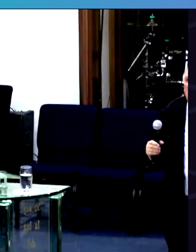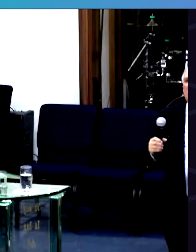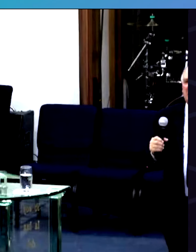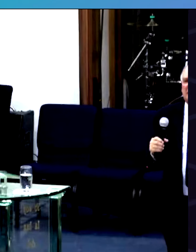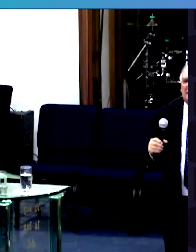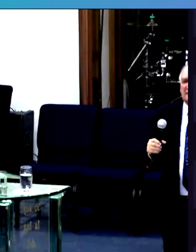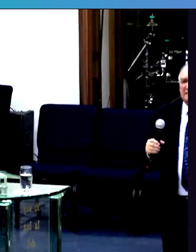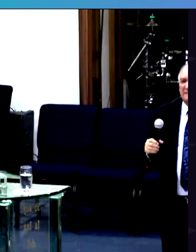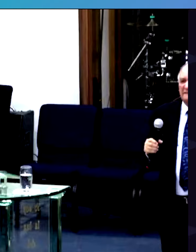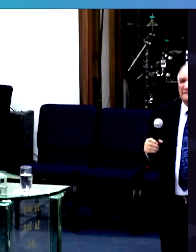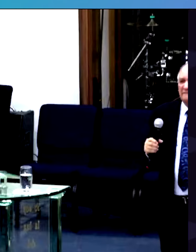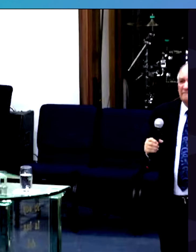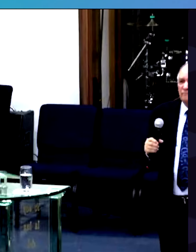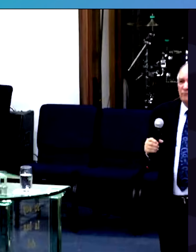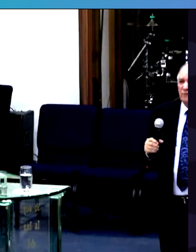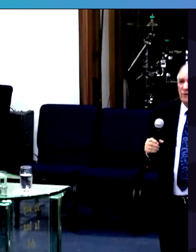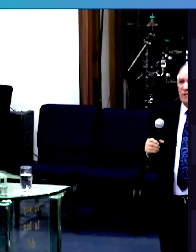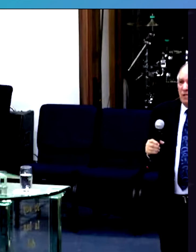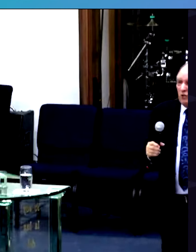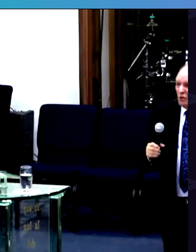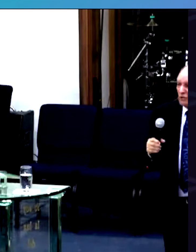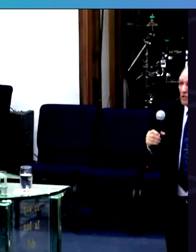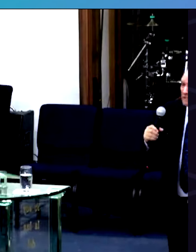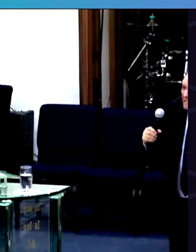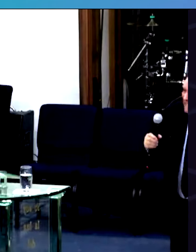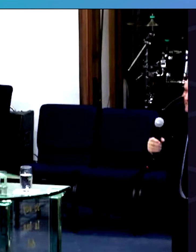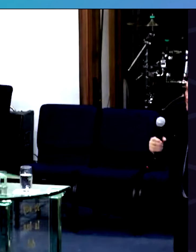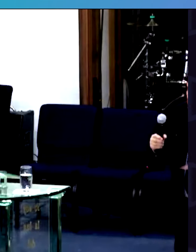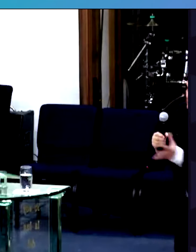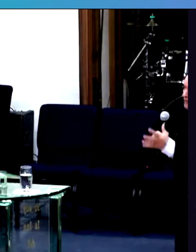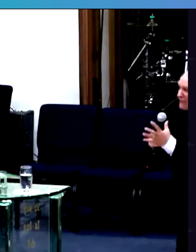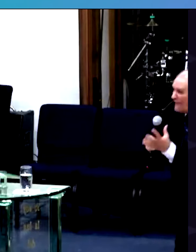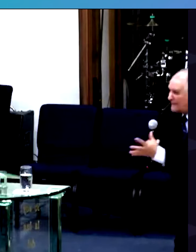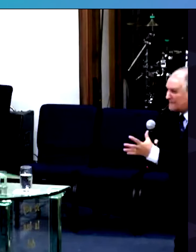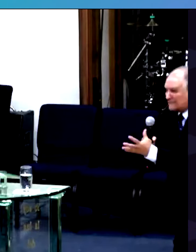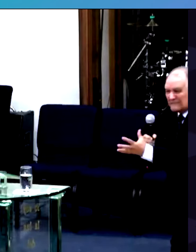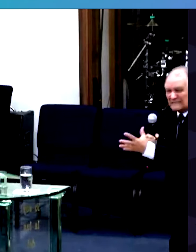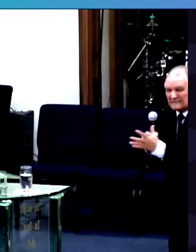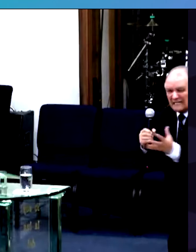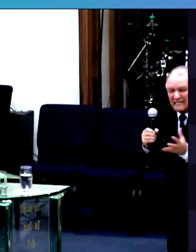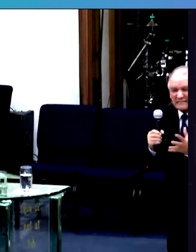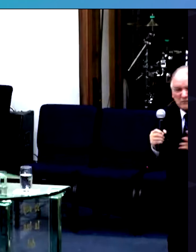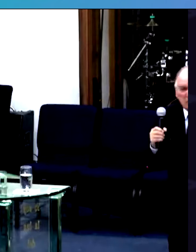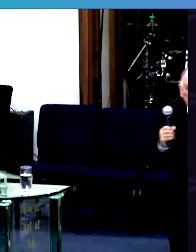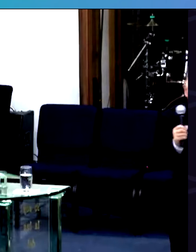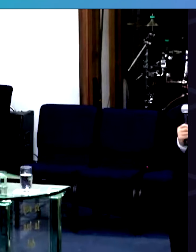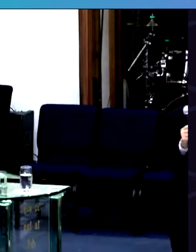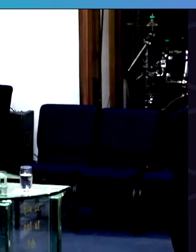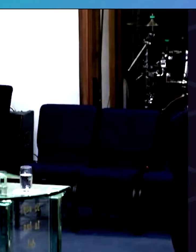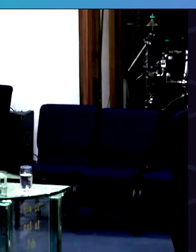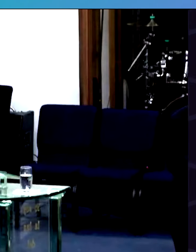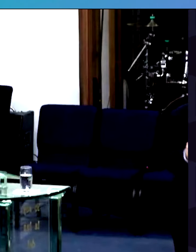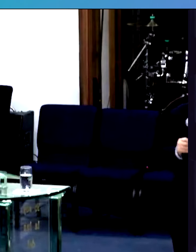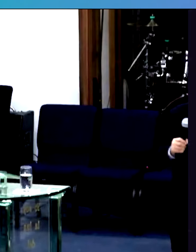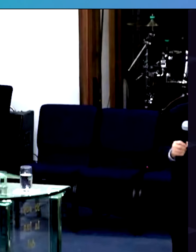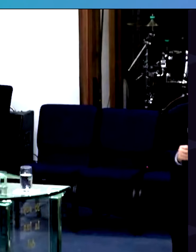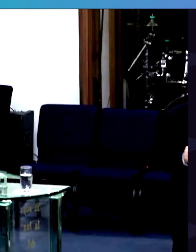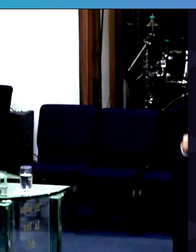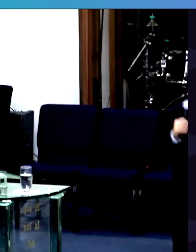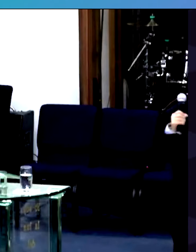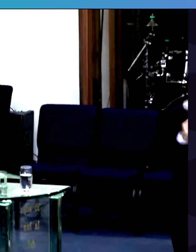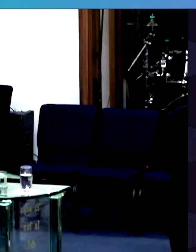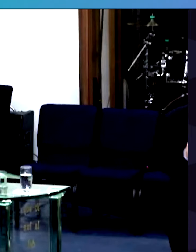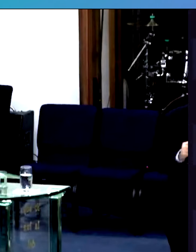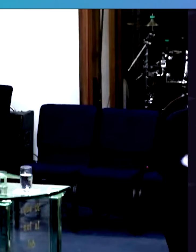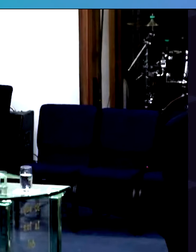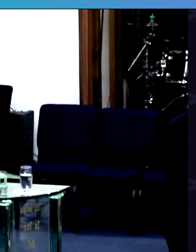de la mano de Dios. Y es que uno de los peores fracasos y de las peores decisiones que hacemos nosotros en la vida en los momentos difíciles es desanimarnos y